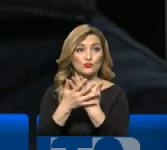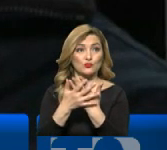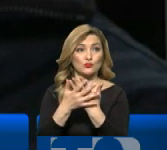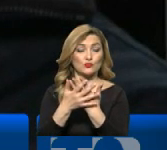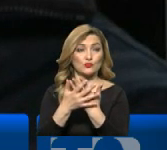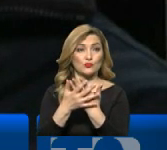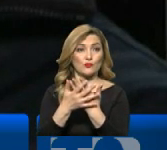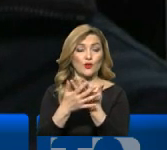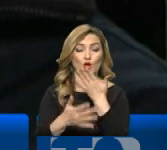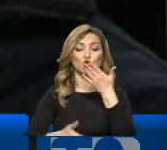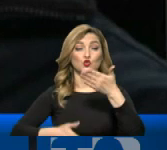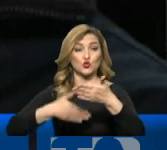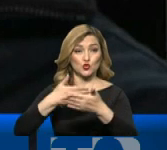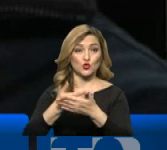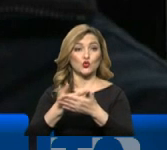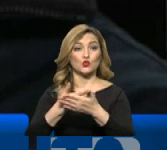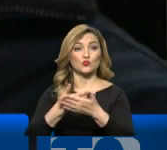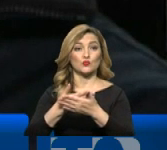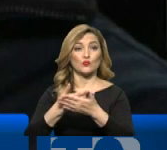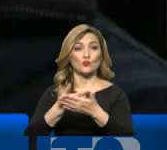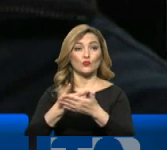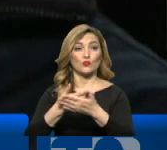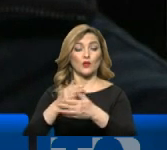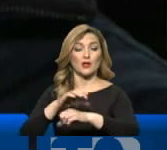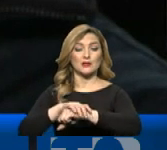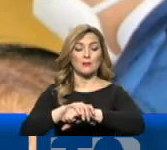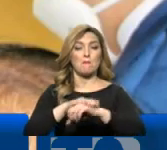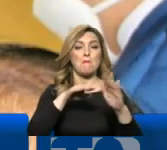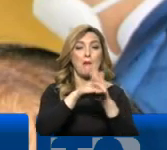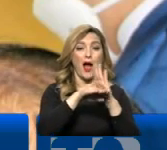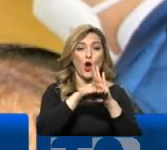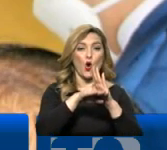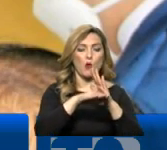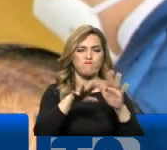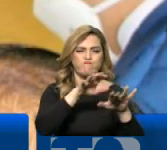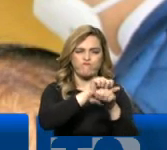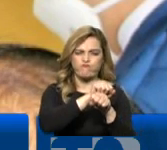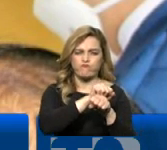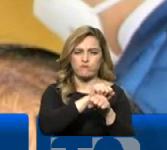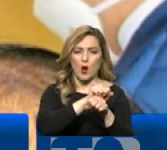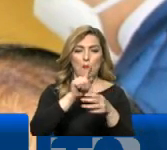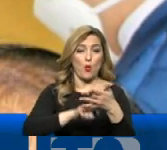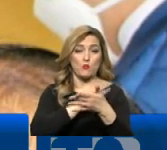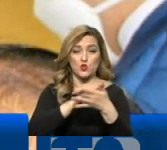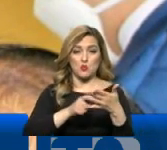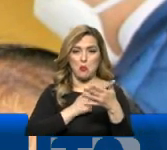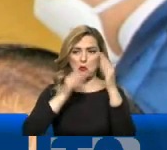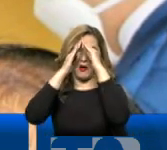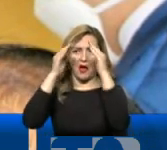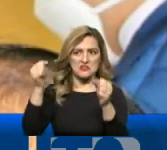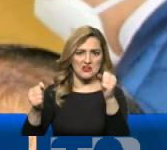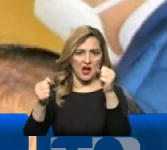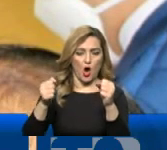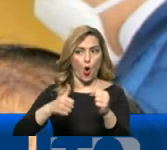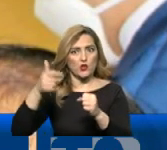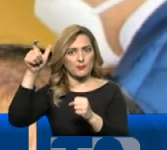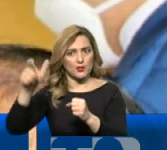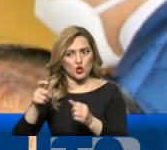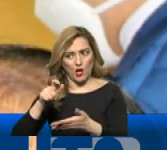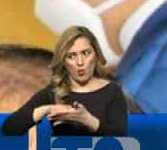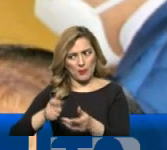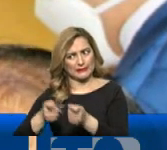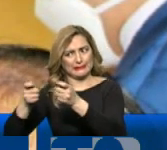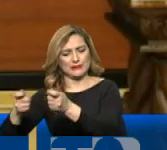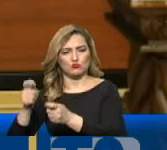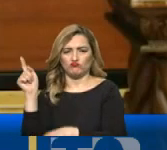procesados, que todos, para todos, la retención de cuentas y la prohibición de enajenar bienes. Son cerca de 2 horas